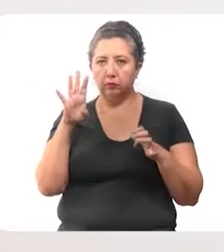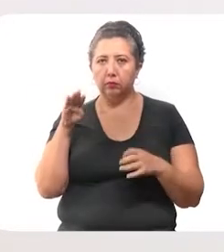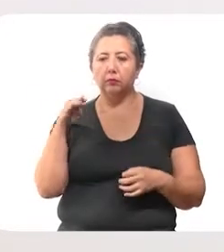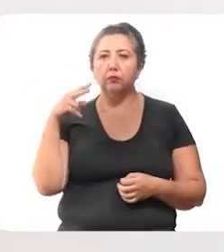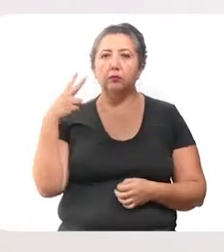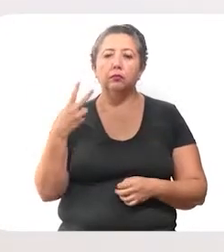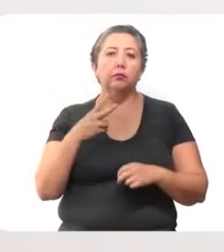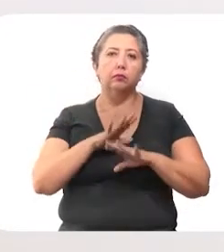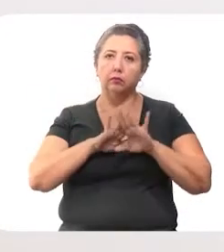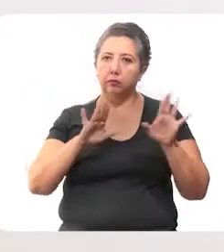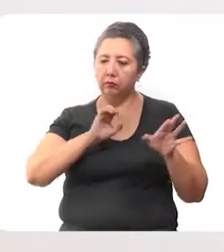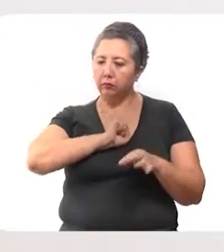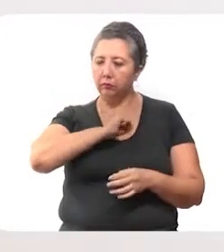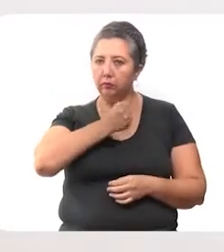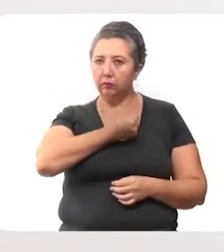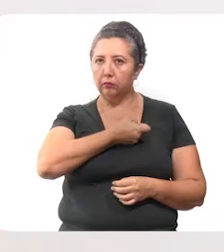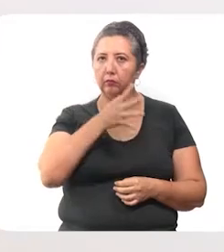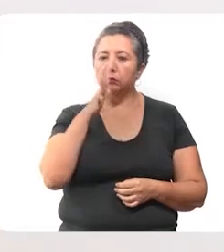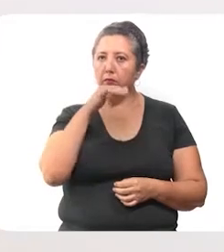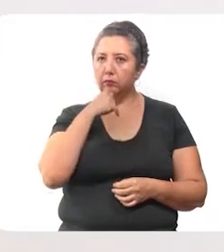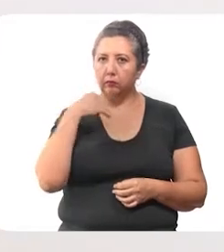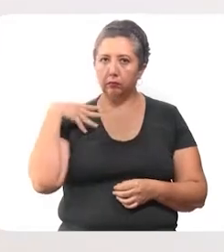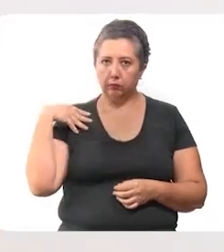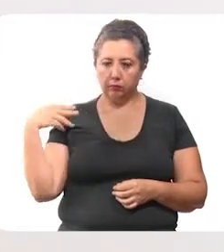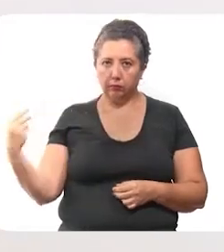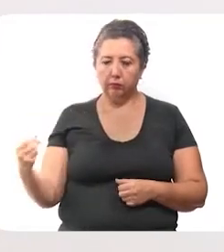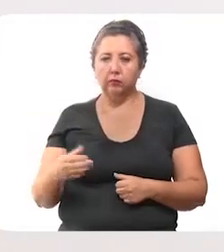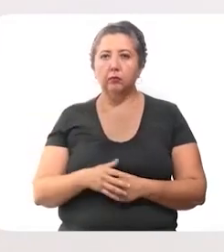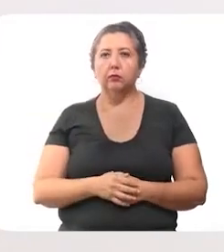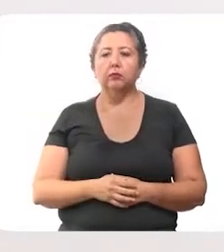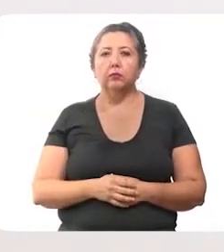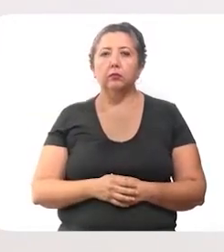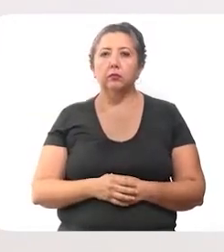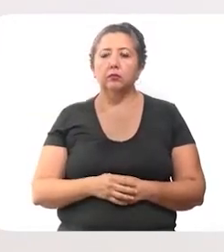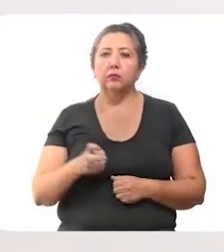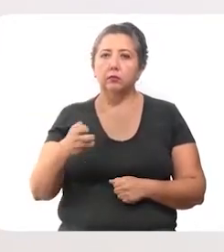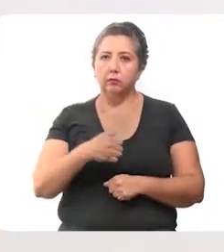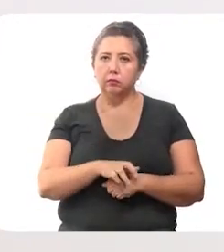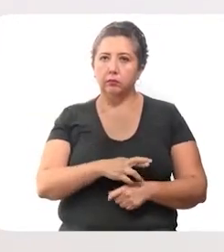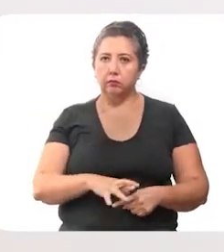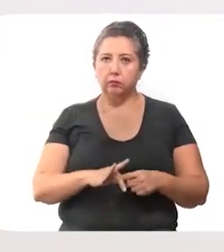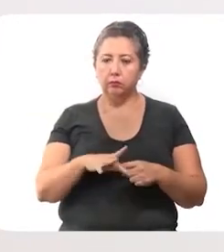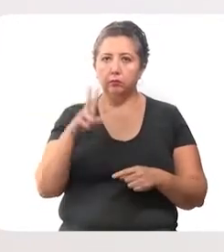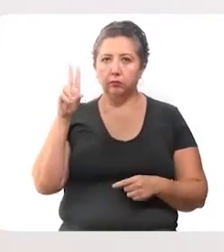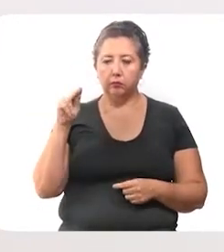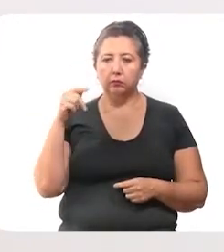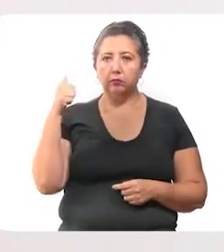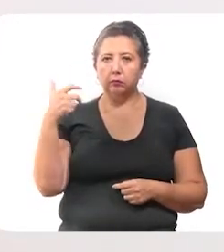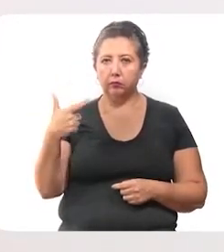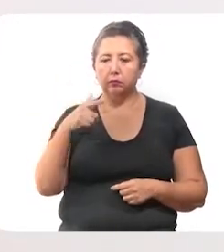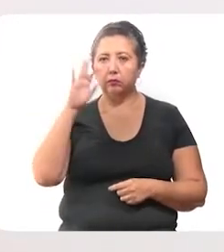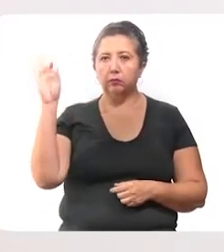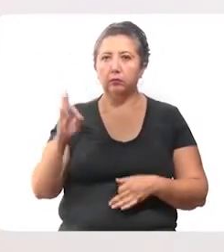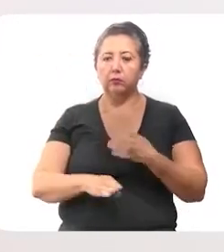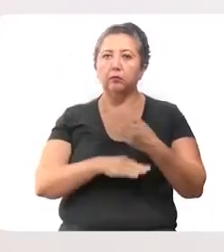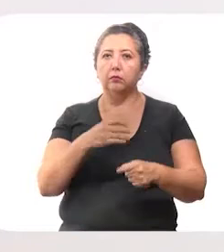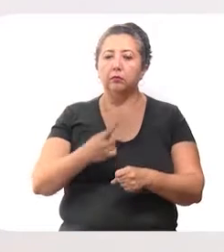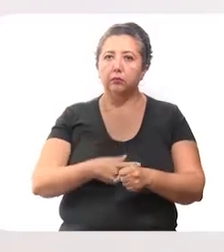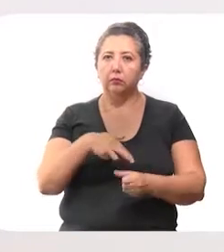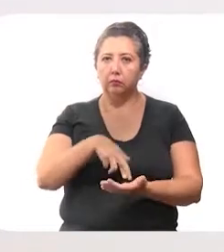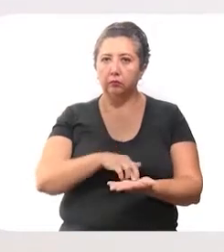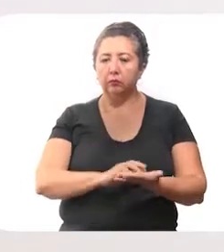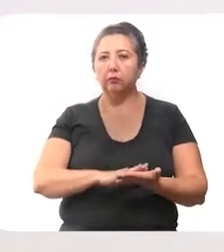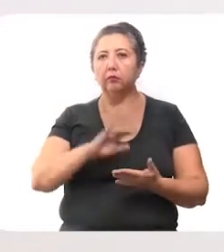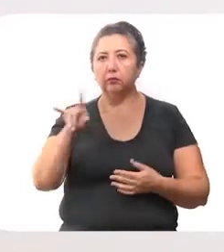55.992 pacientes ya se recuperaron, no presentan síntomas ni pueden contagiar. Esta cifra representa el 87% del total